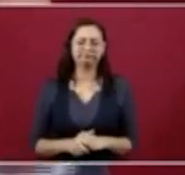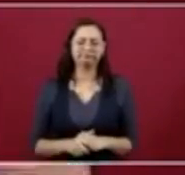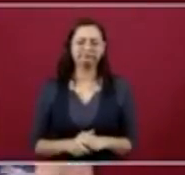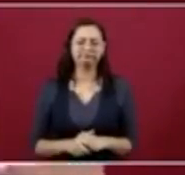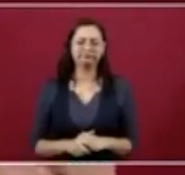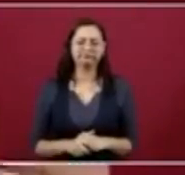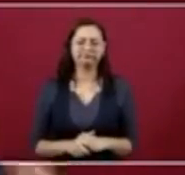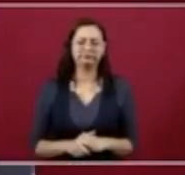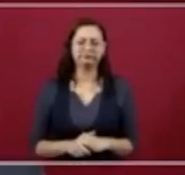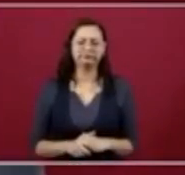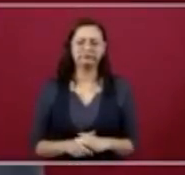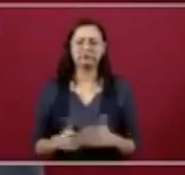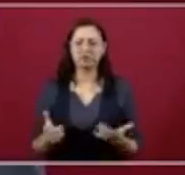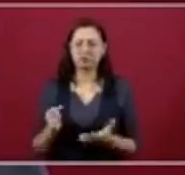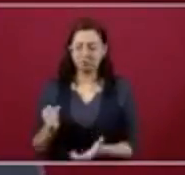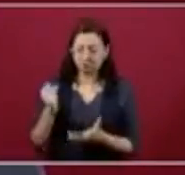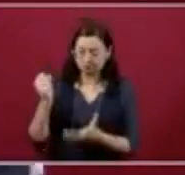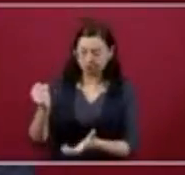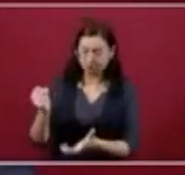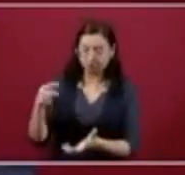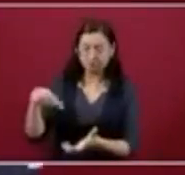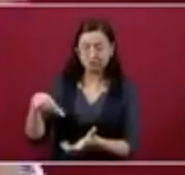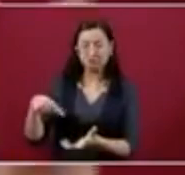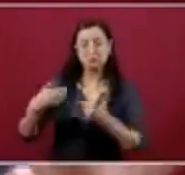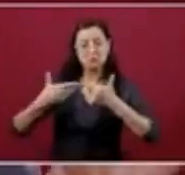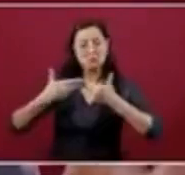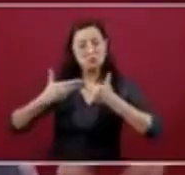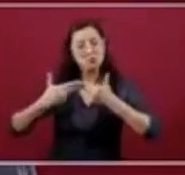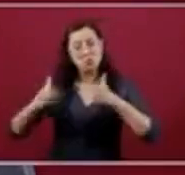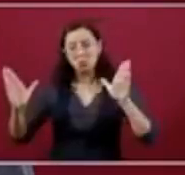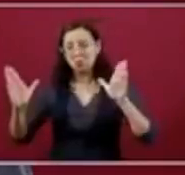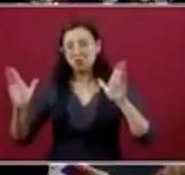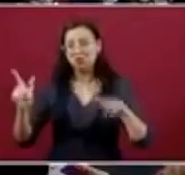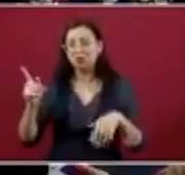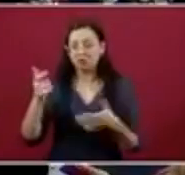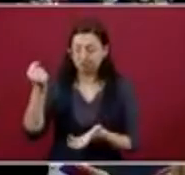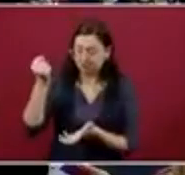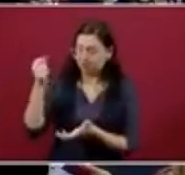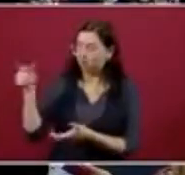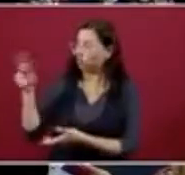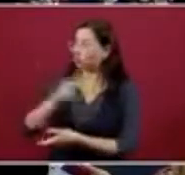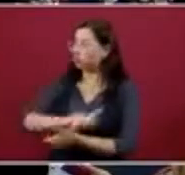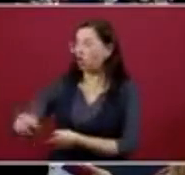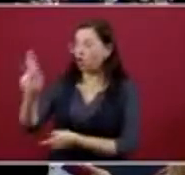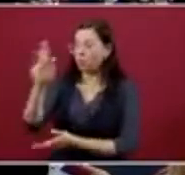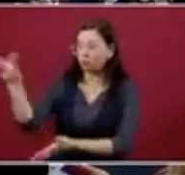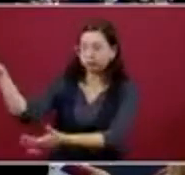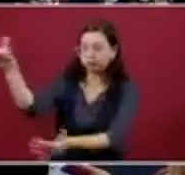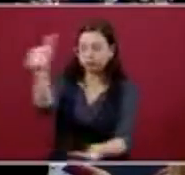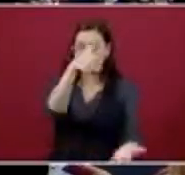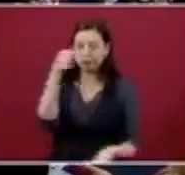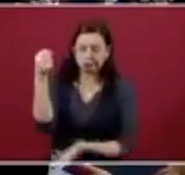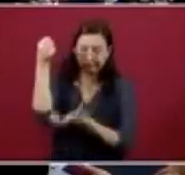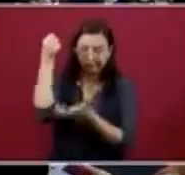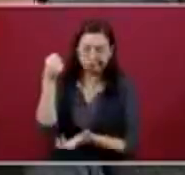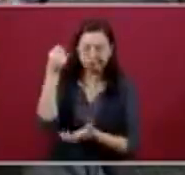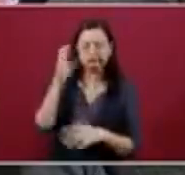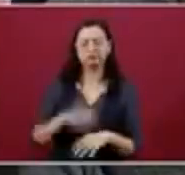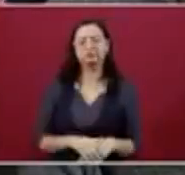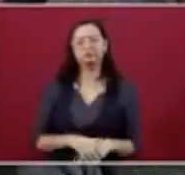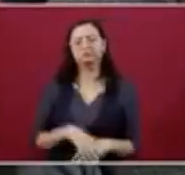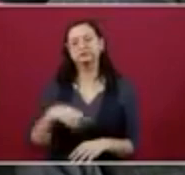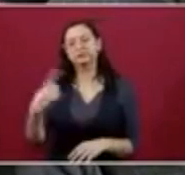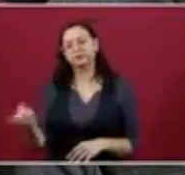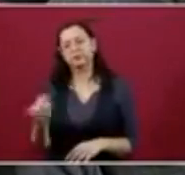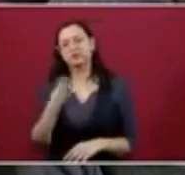hacerlo público. Es dinero de todo el pueblo. Buenos días, presidente. Muchas gracias. Sósimo Camacho, de la